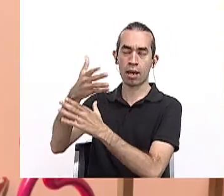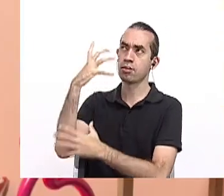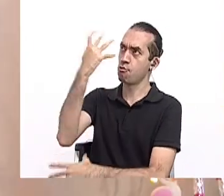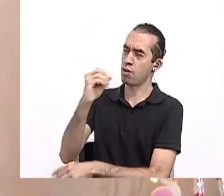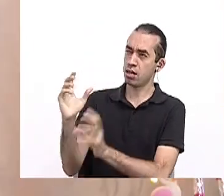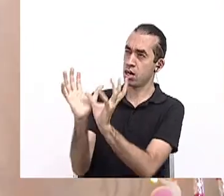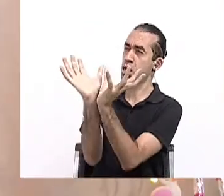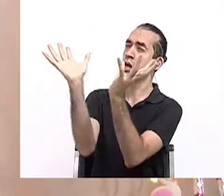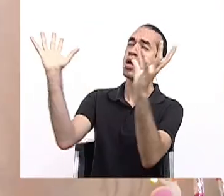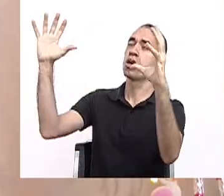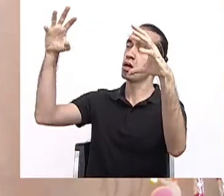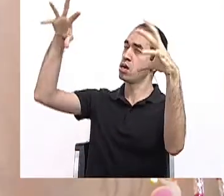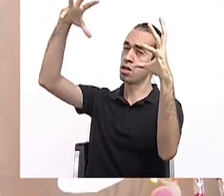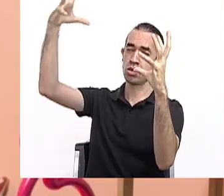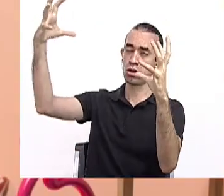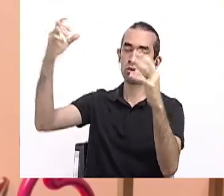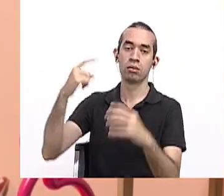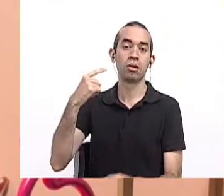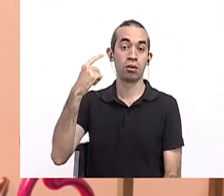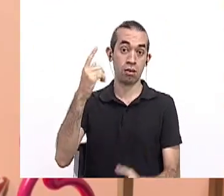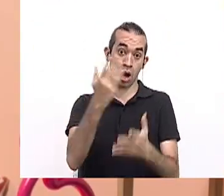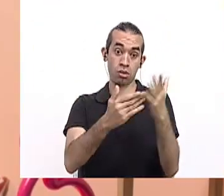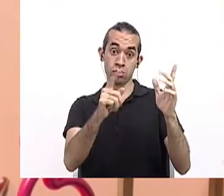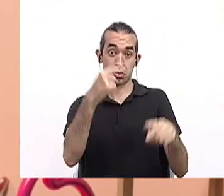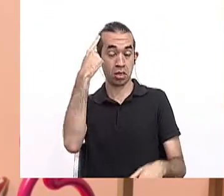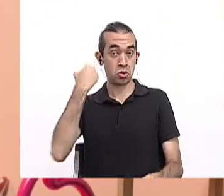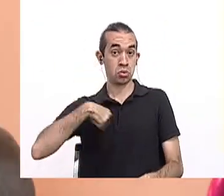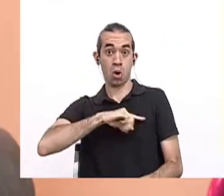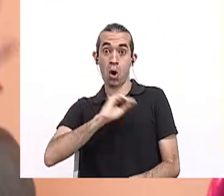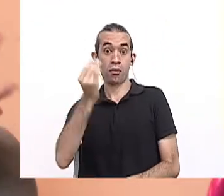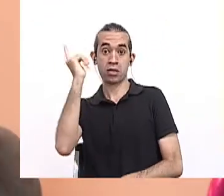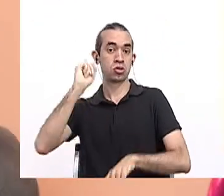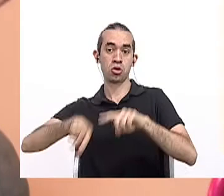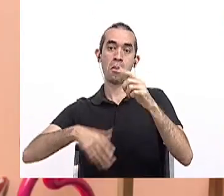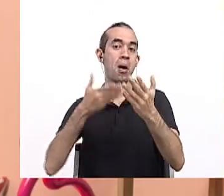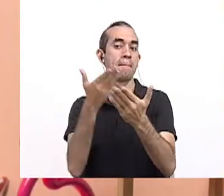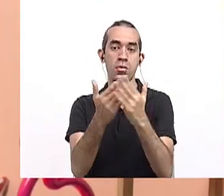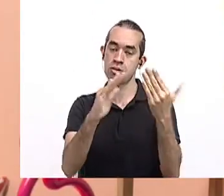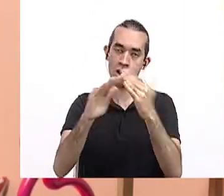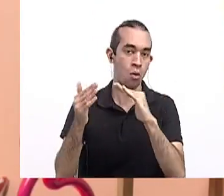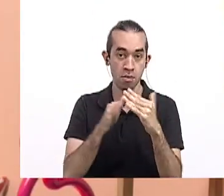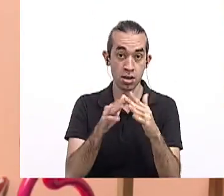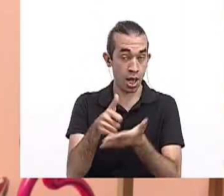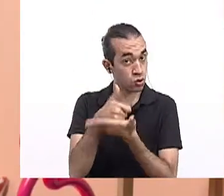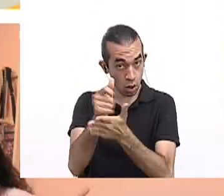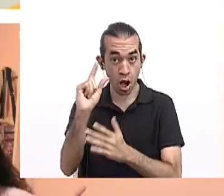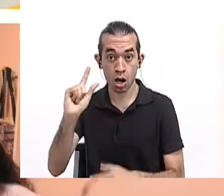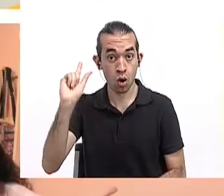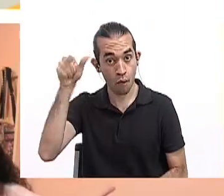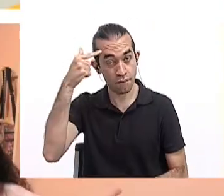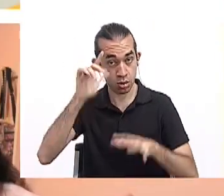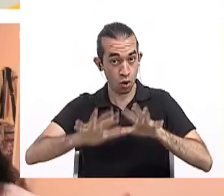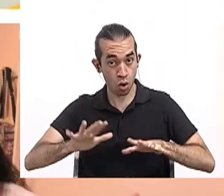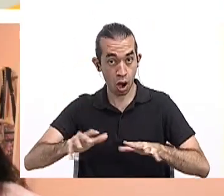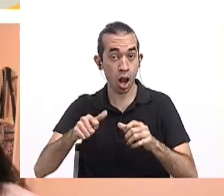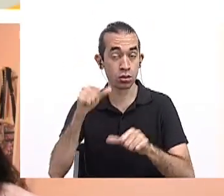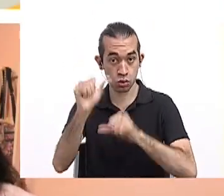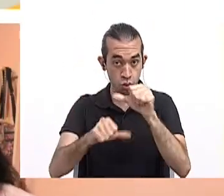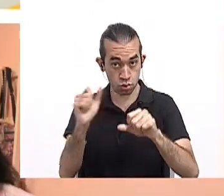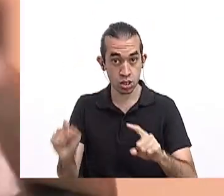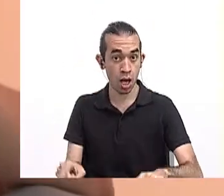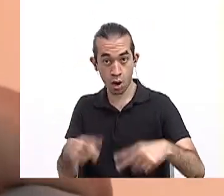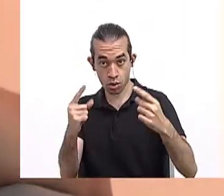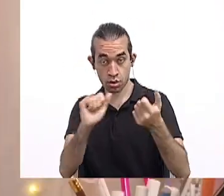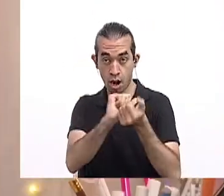algunos piensan que porque somos jóvenes no podemos hacer grandes aportes a nuestras comunidades para ayudar a los gobiernos locales en la lucha contra el cambio